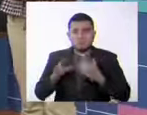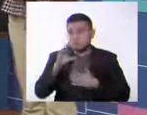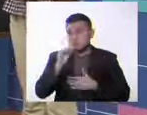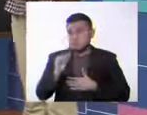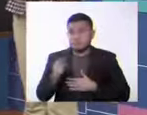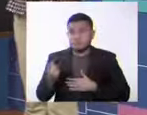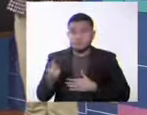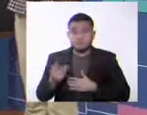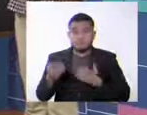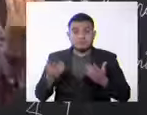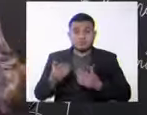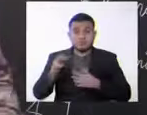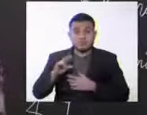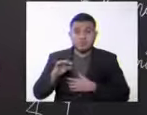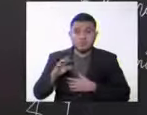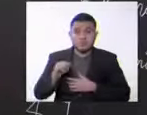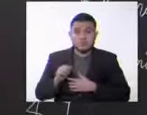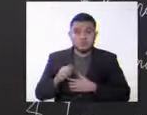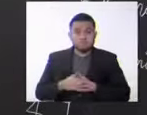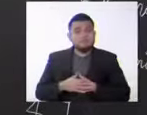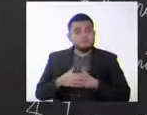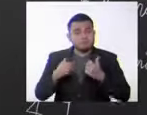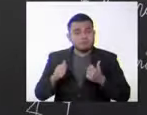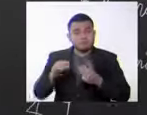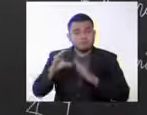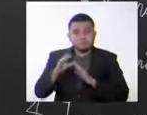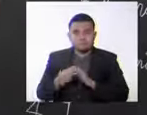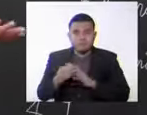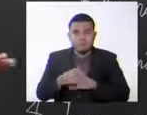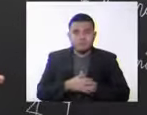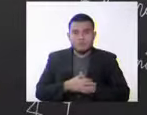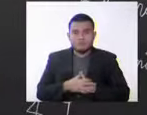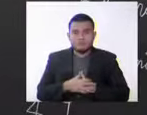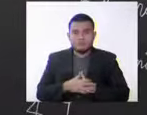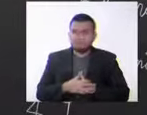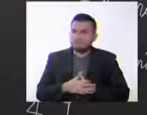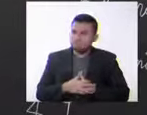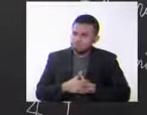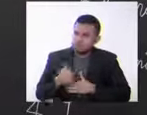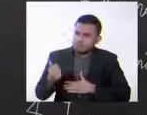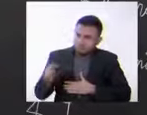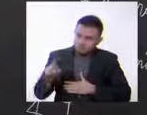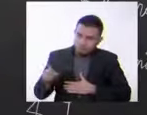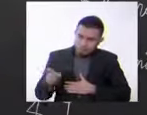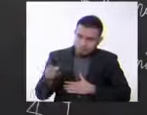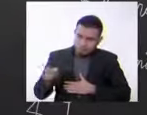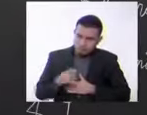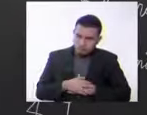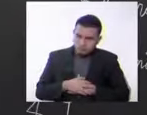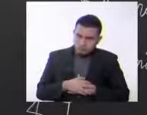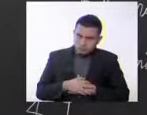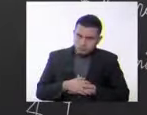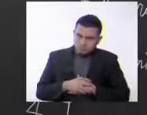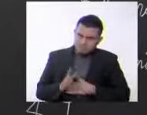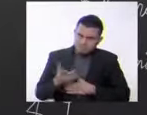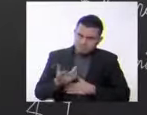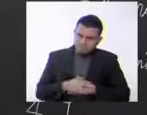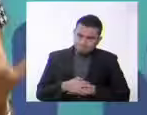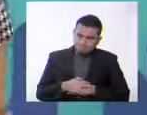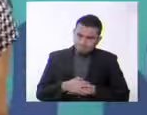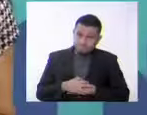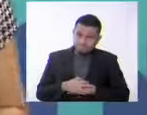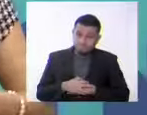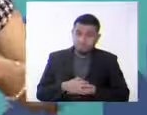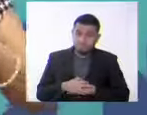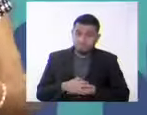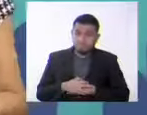estamos haciendo referencia a los bienes culturales. Pero entonces, como muy bien has preguntado, ¿qué es un bien? Pues un